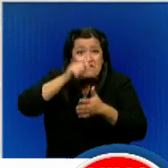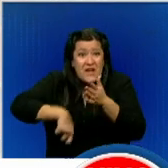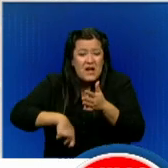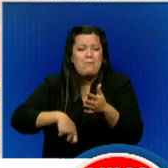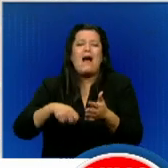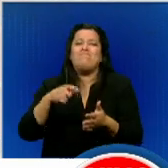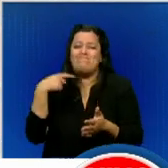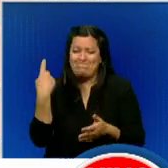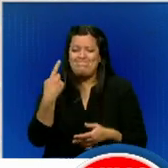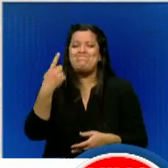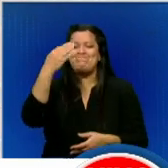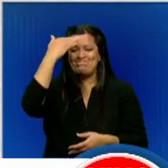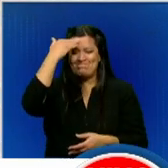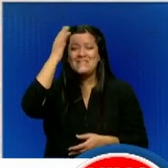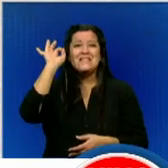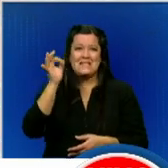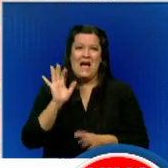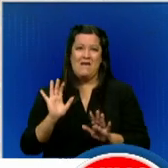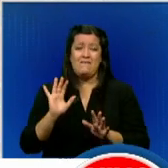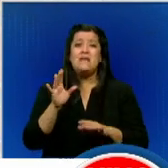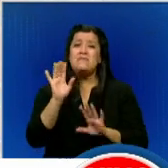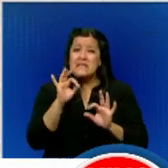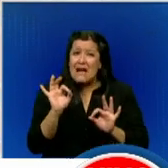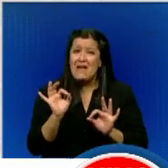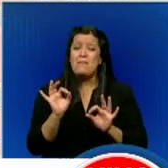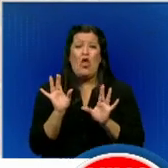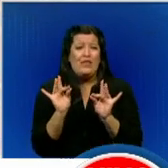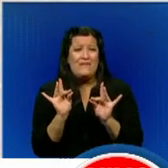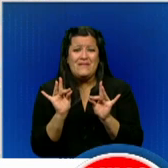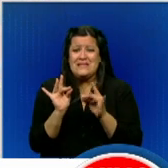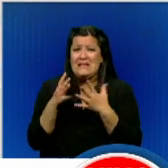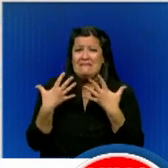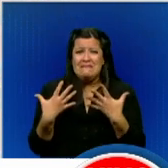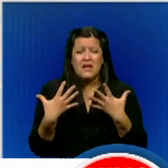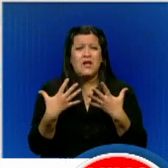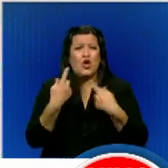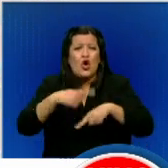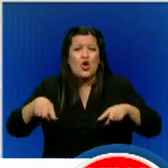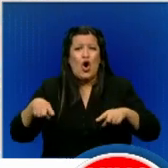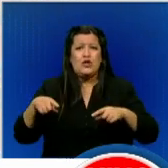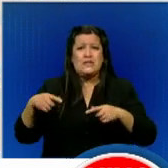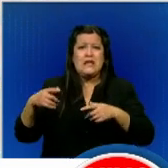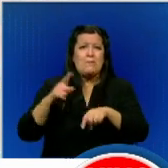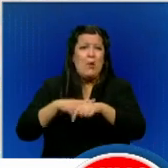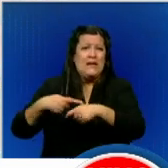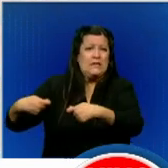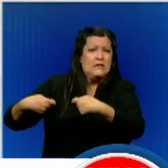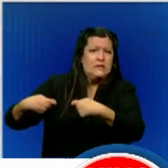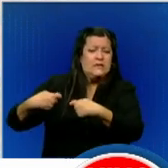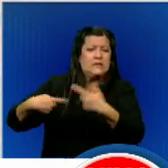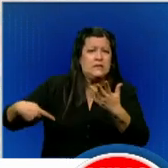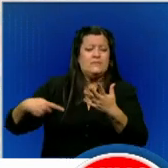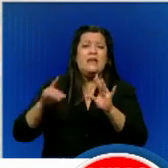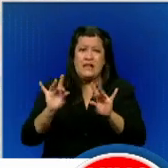sabemos duro enfrentar a todos los dos apriete que había en ese momento